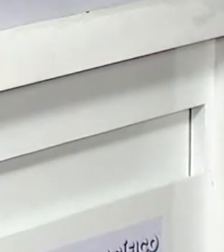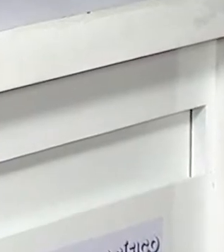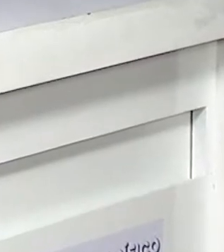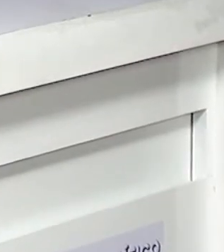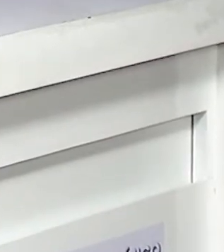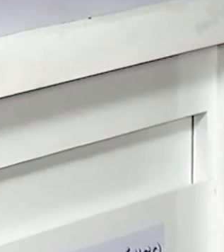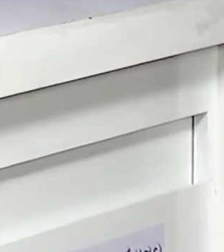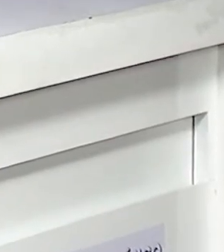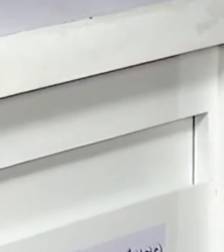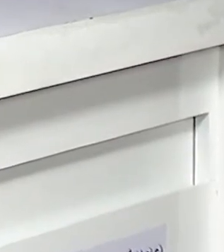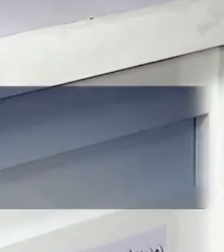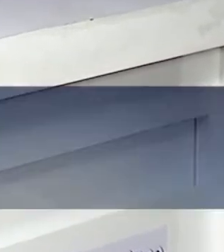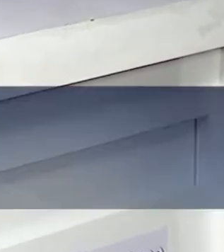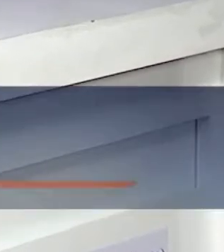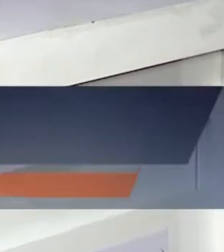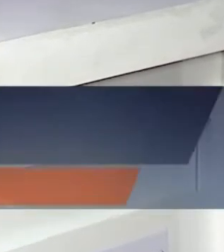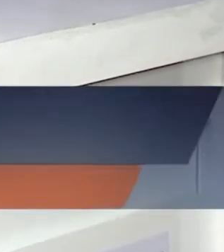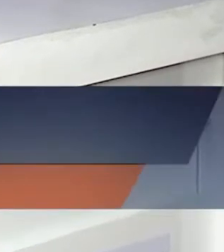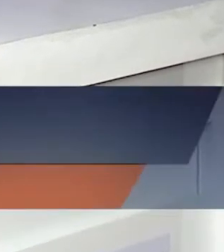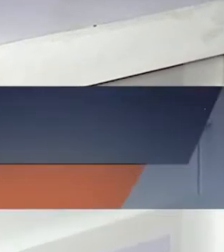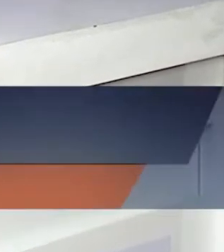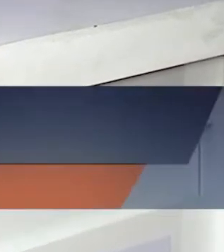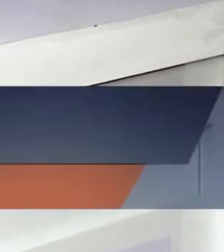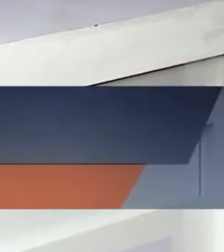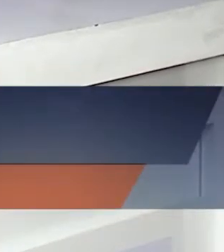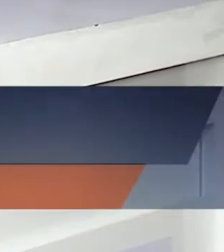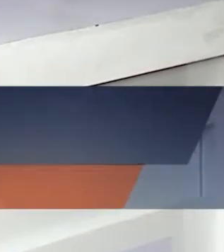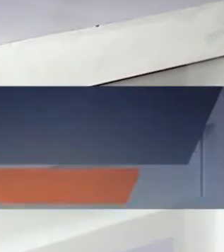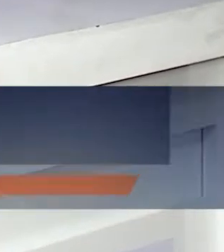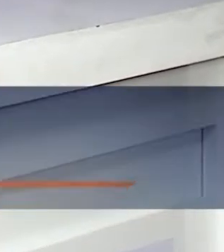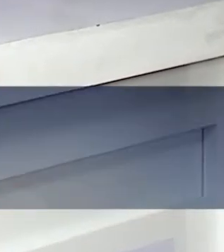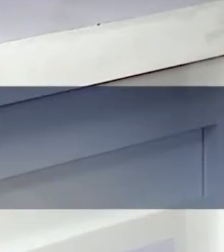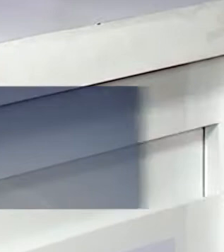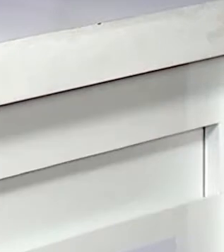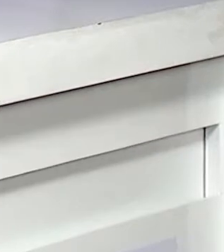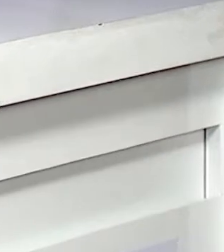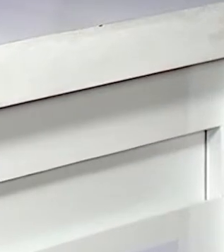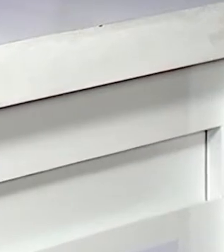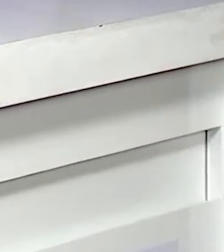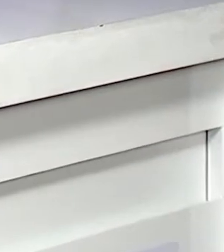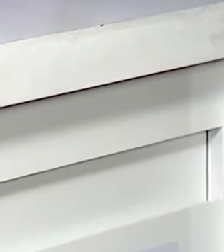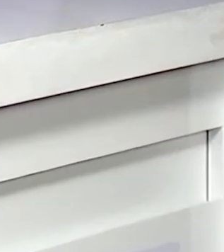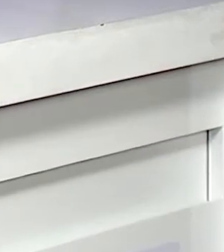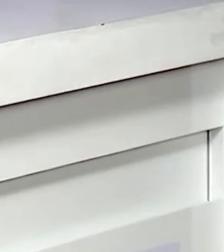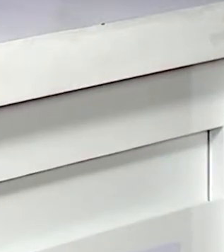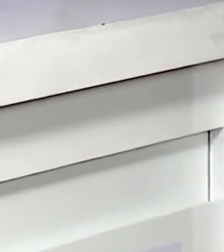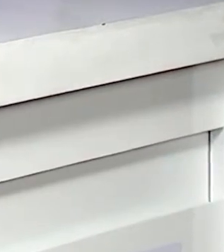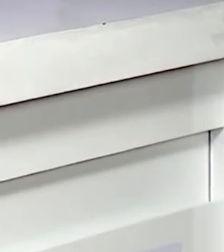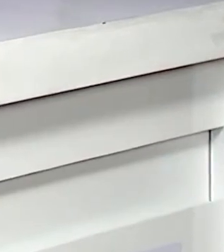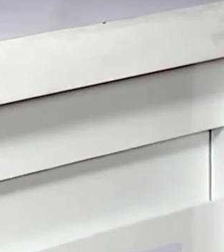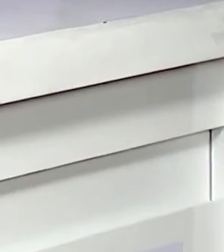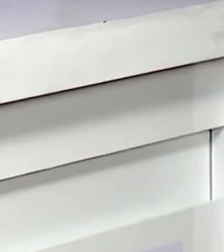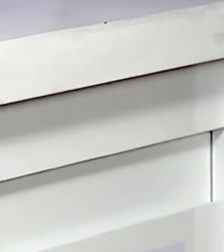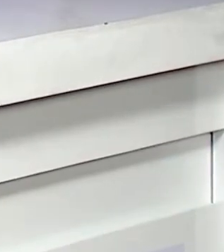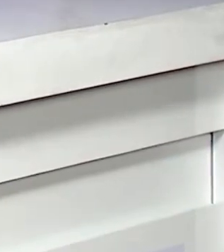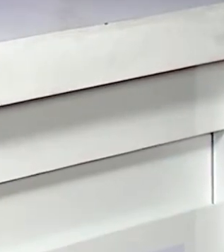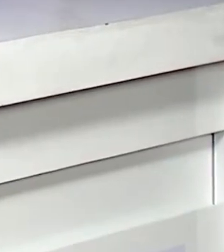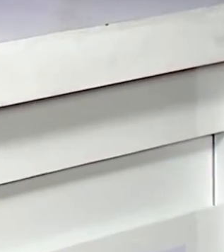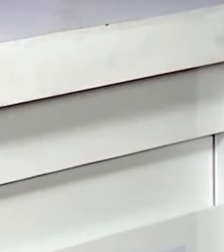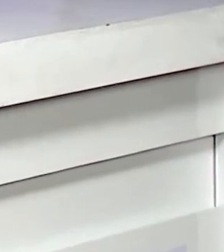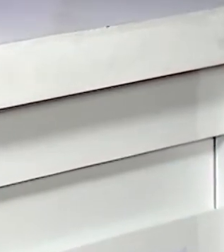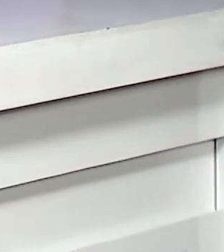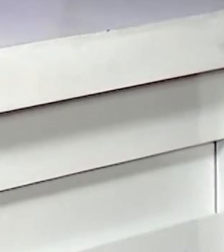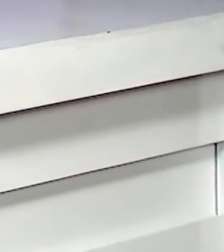Buenas noches, bienvenidos a Telepacífico Noticias. A partir de este momento les presentamos las informaciones más importantes del suroccidente